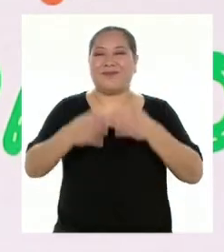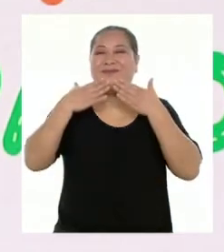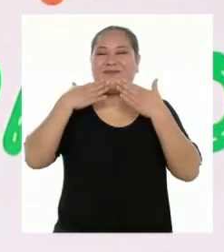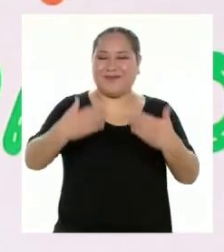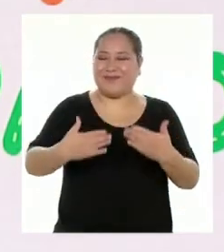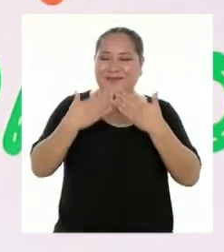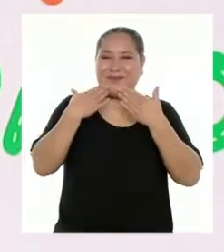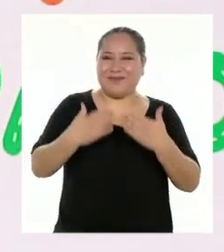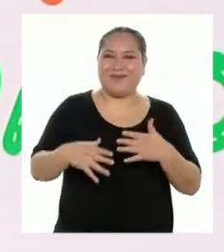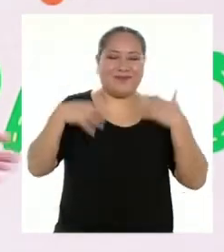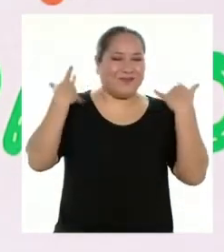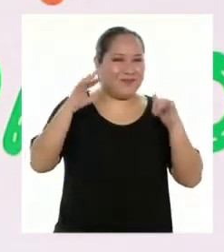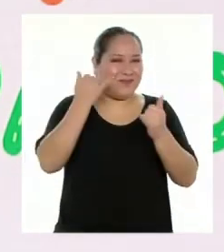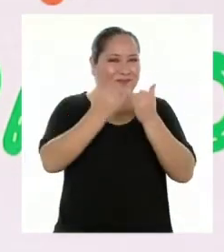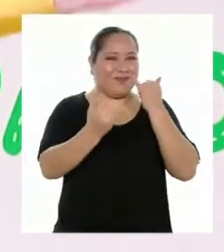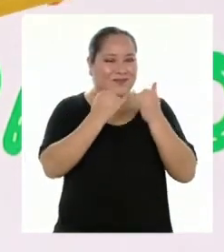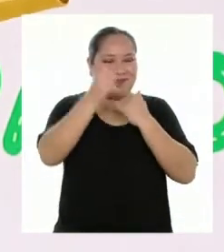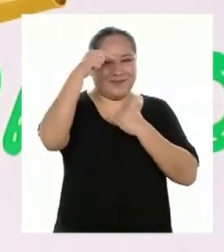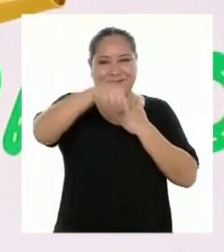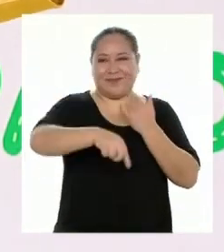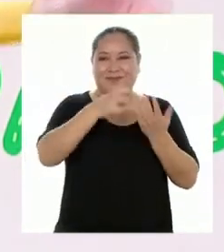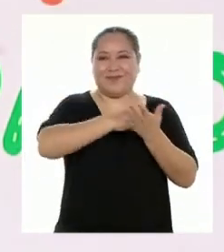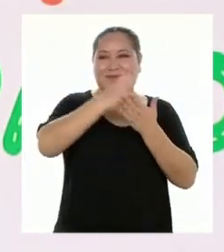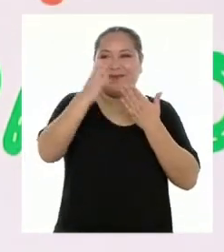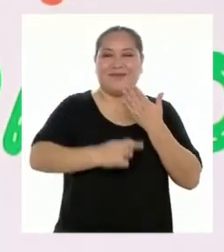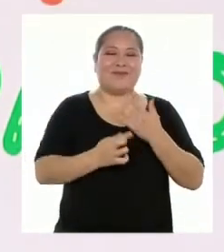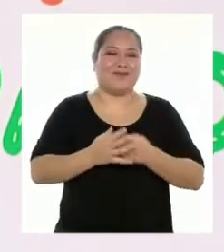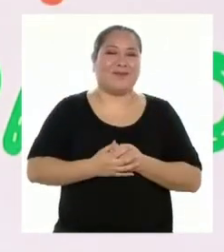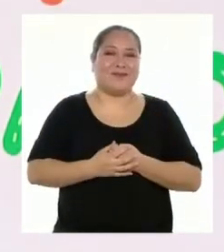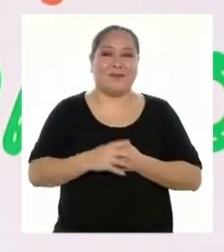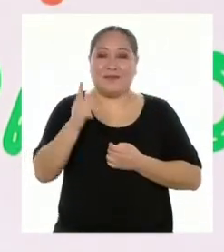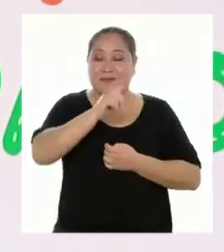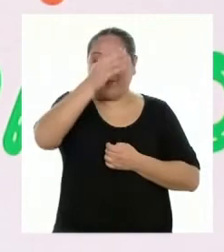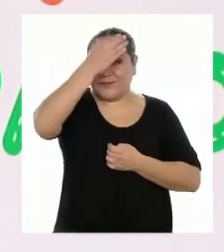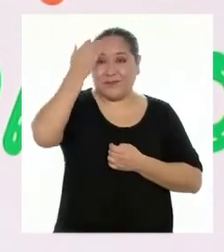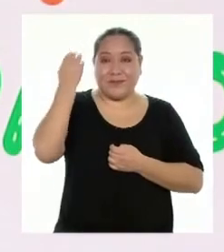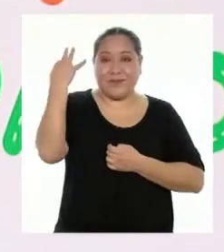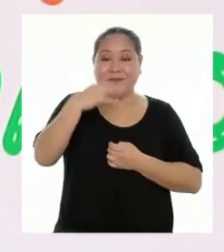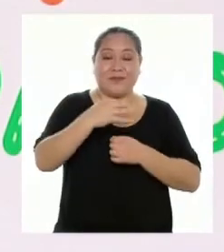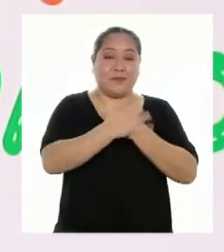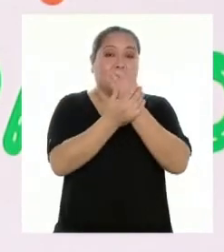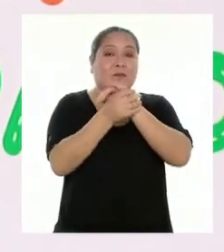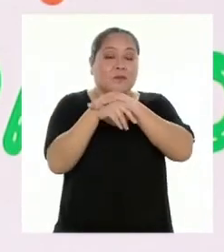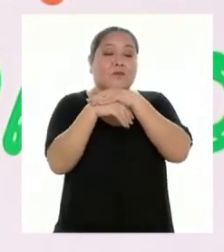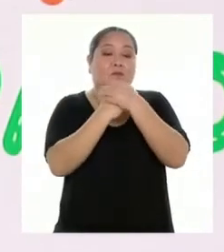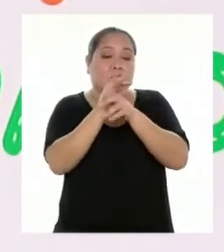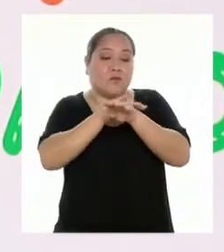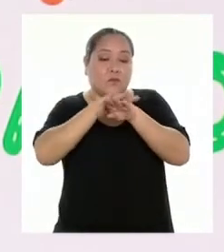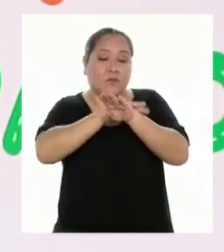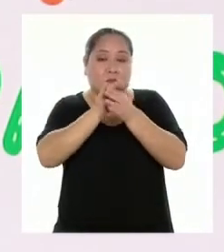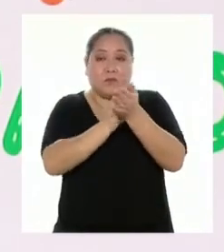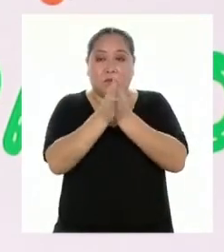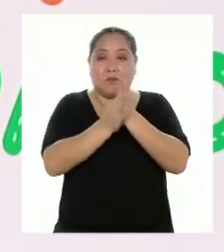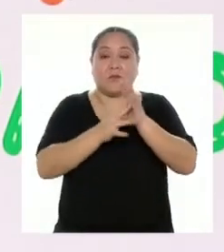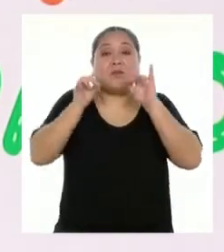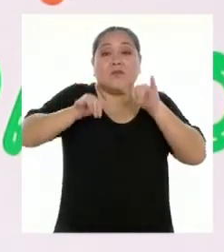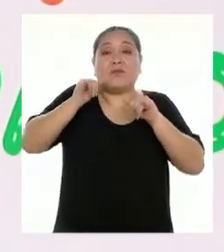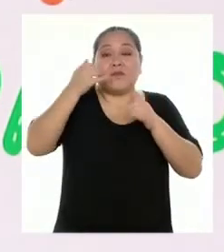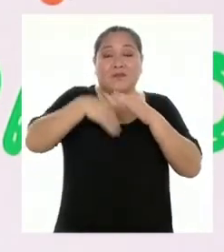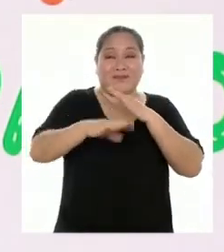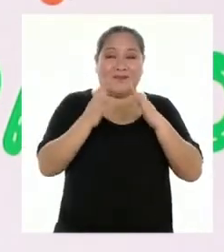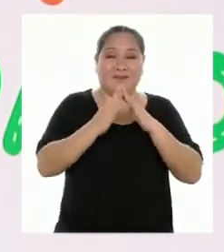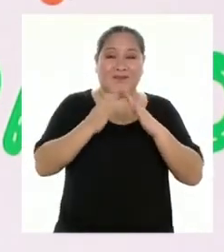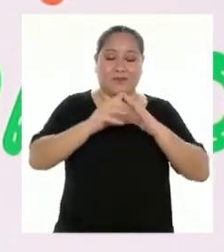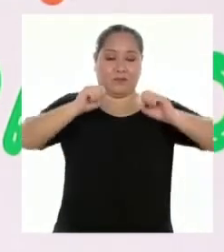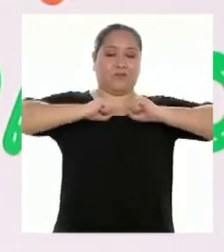Muchísimas gracias. Hemos llegado ya al final del programa. No se olviden siempre de lavarse bien las manos, quedarse en casa y